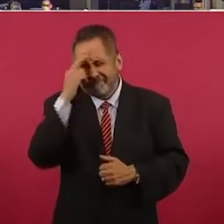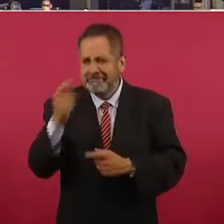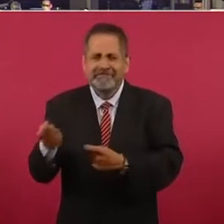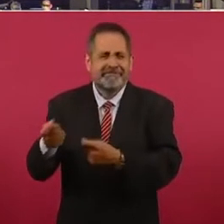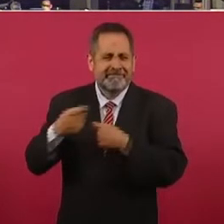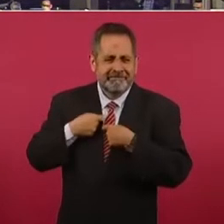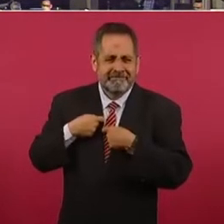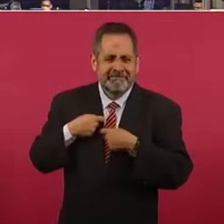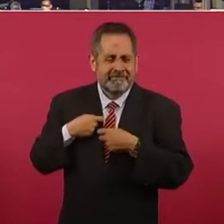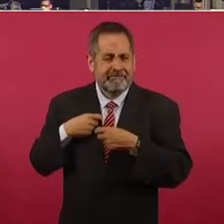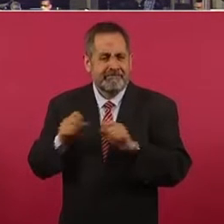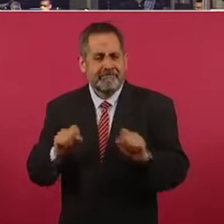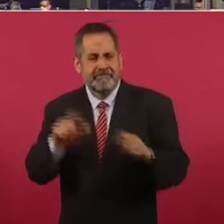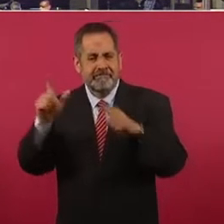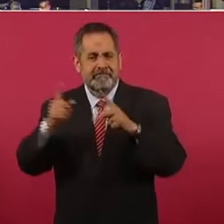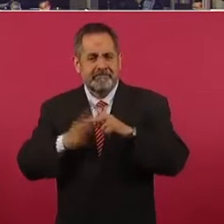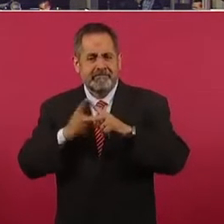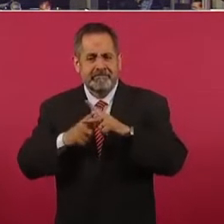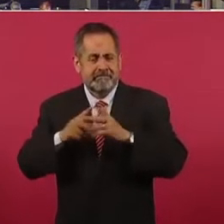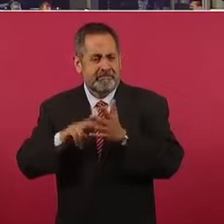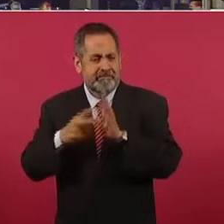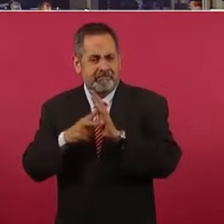ingenieros